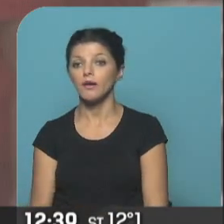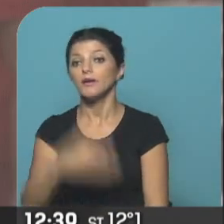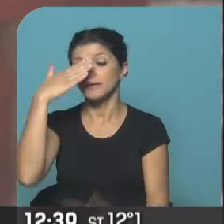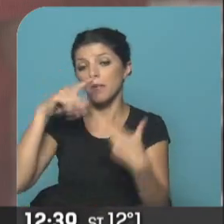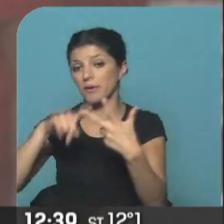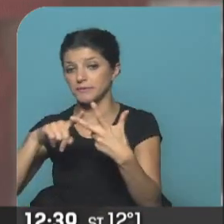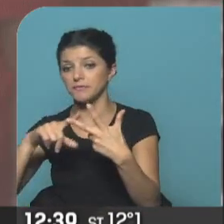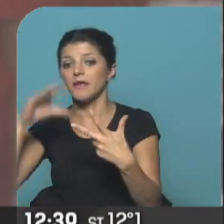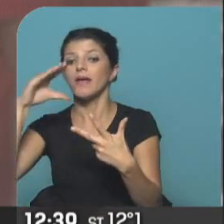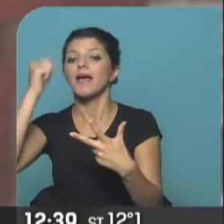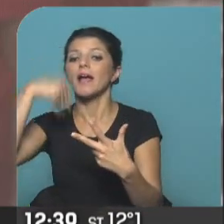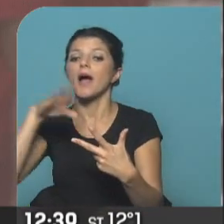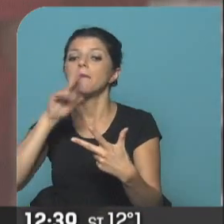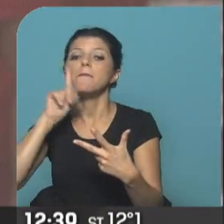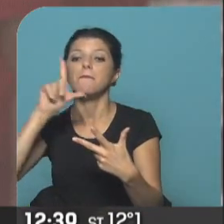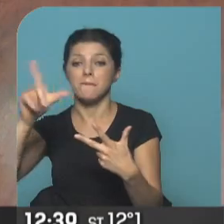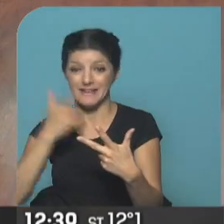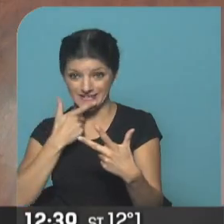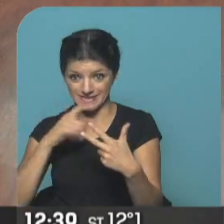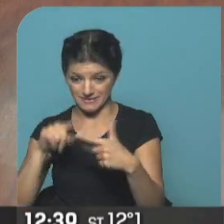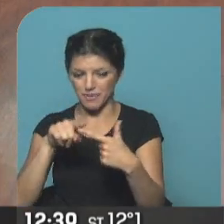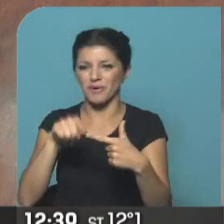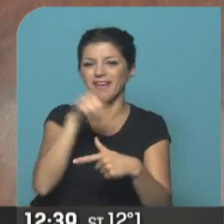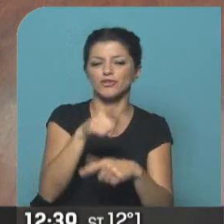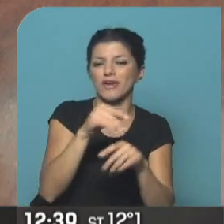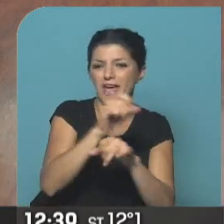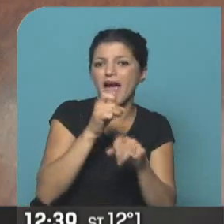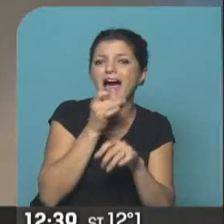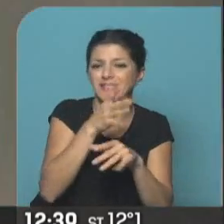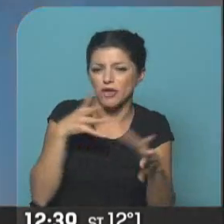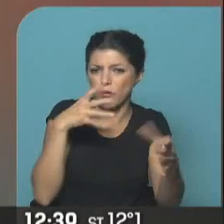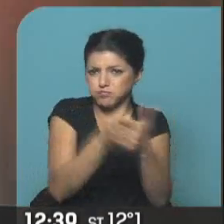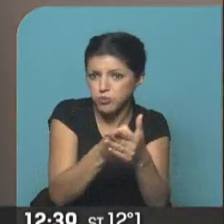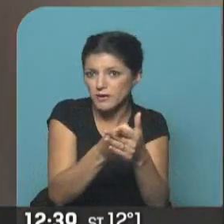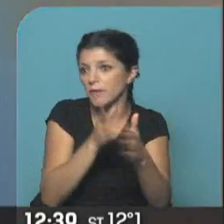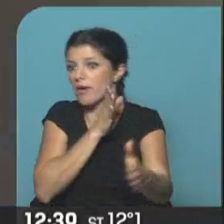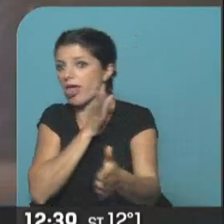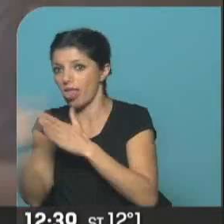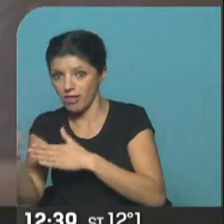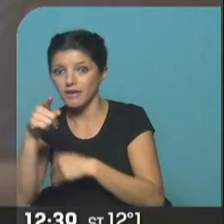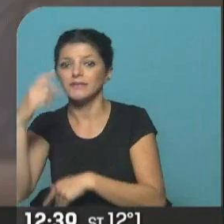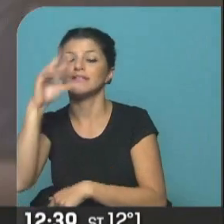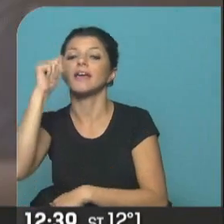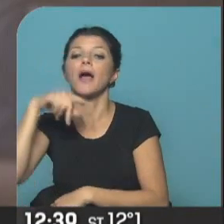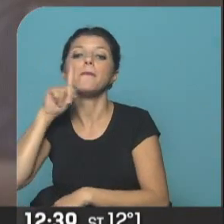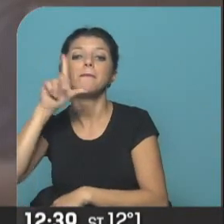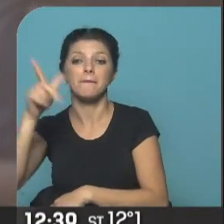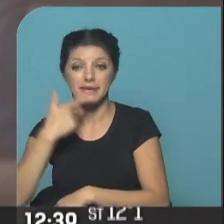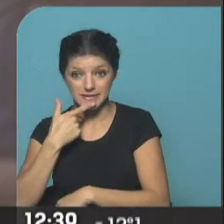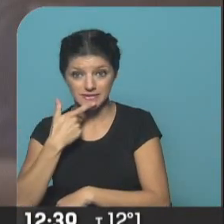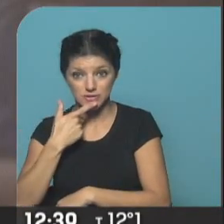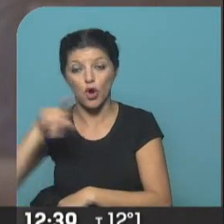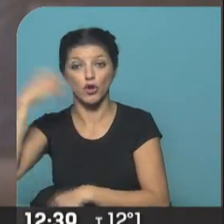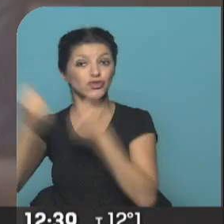Cambrils, es decir, la huida hacia Cambrils, a 100 kilómetros de Barcelona, se saltan un control policial con otro vehículo